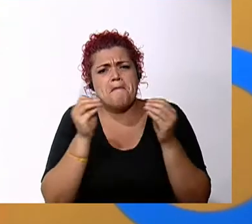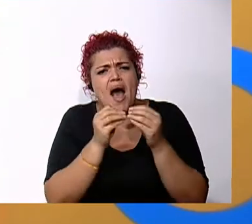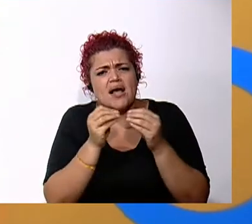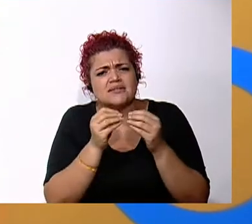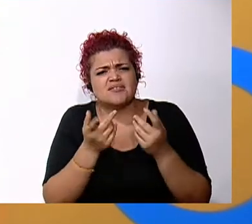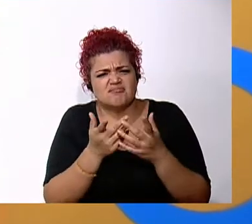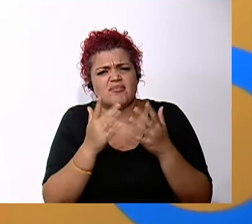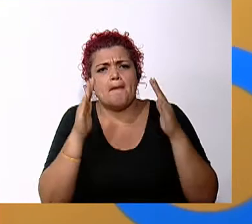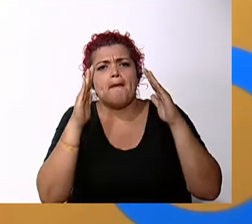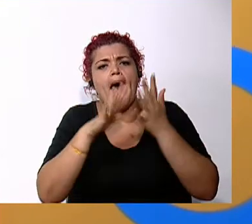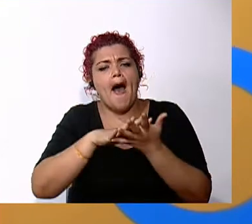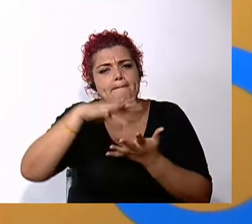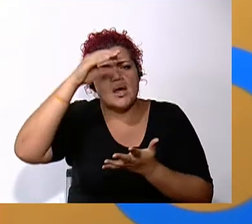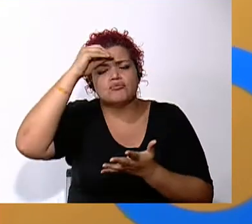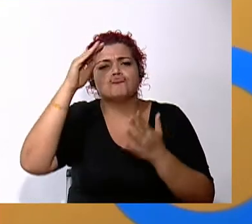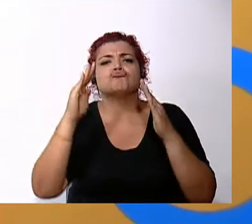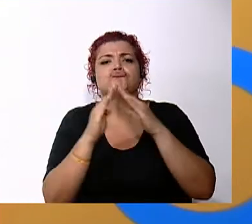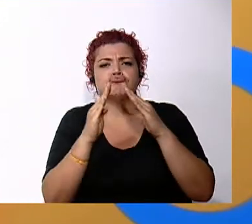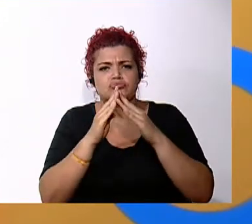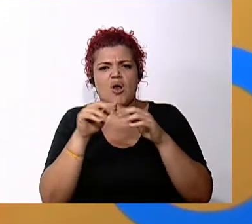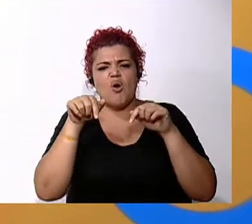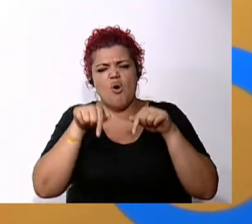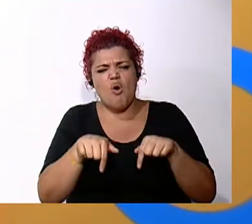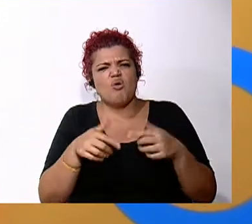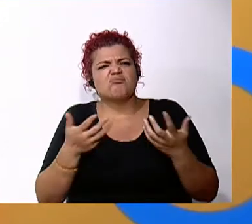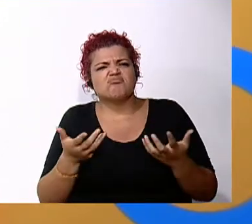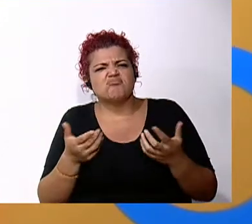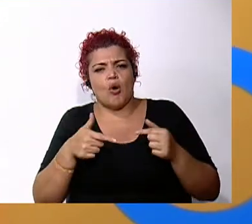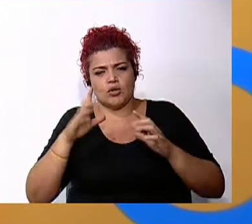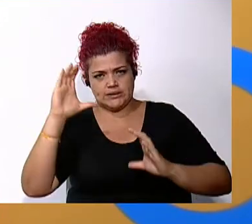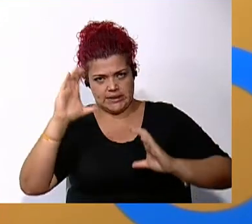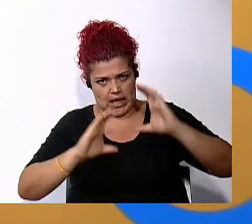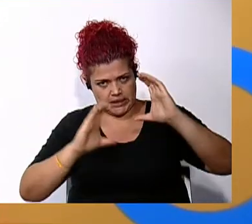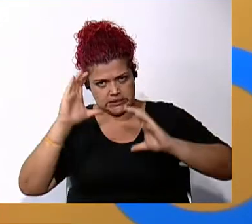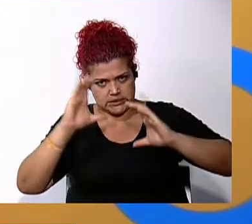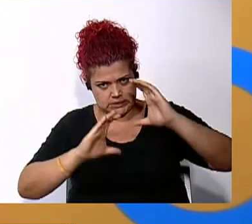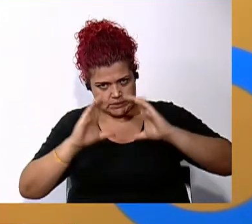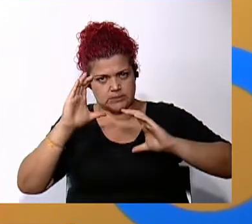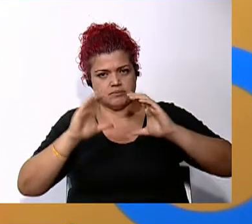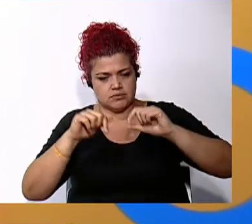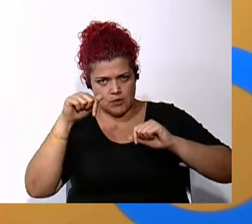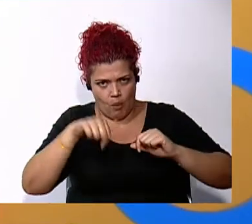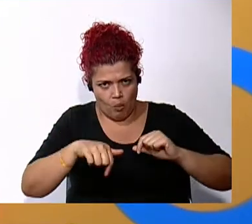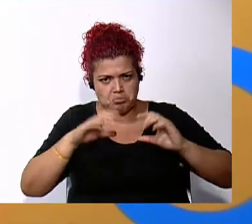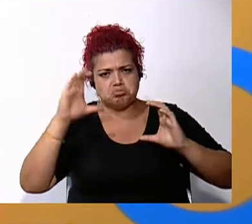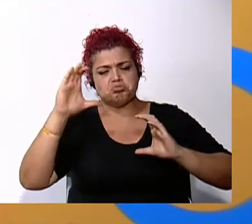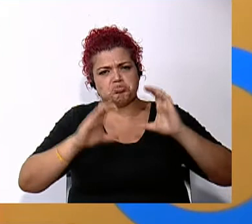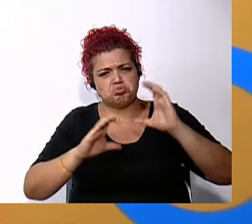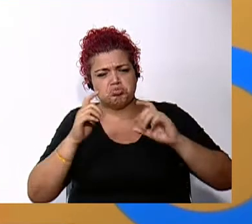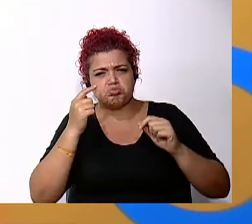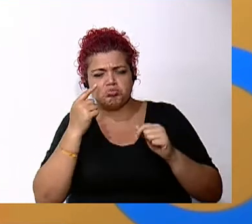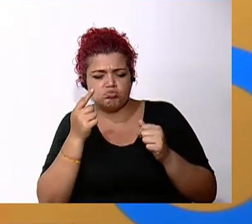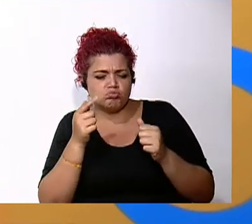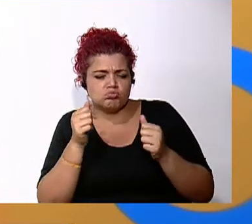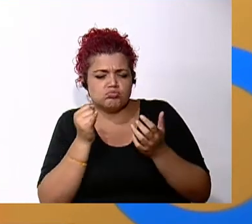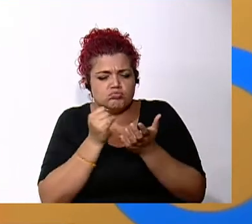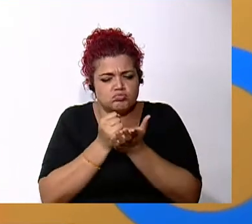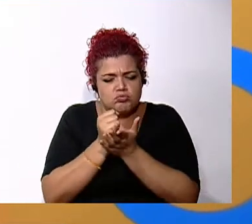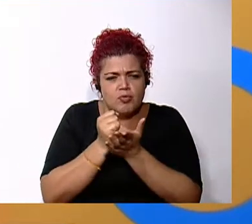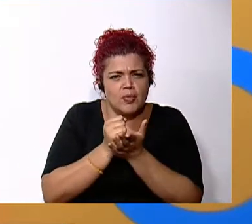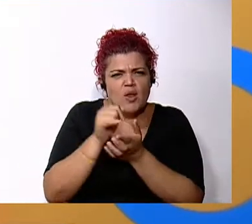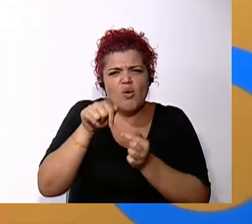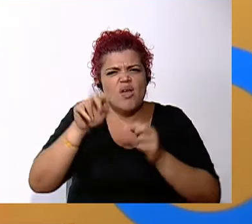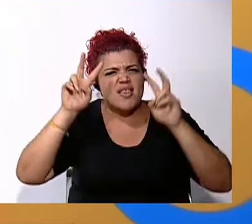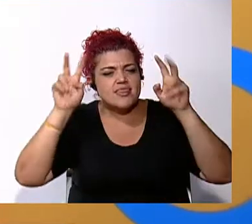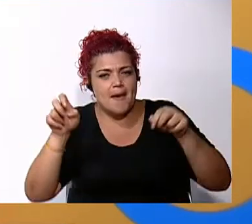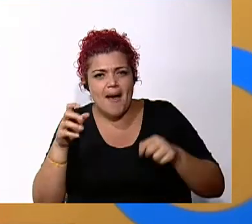en Casa. Hoy vamos a ver sobre las ciencias, vamos a explorar sobre este tema y hoy traemos un tema